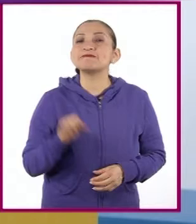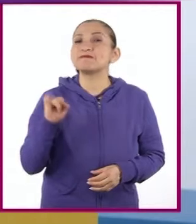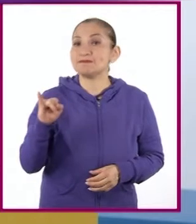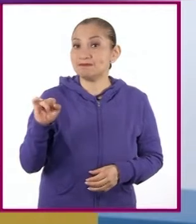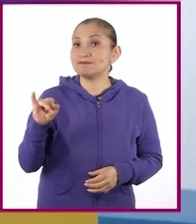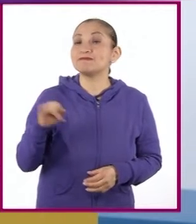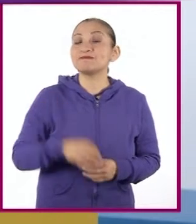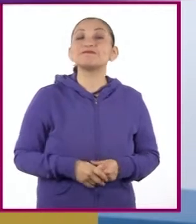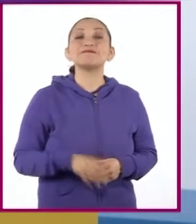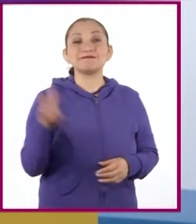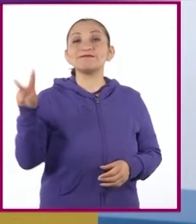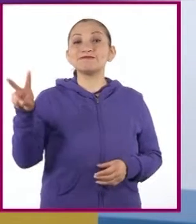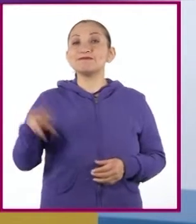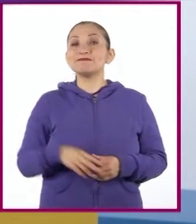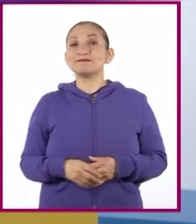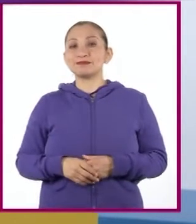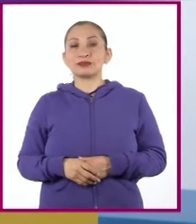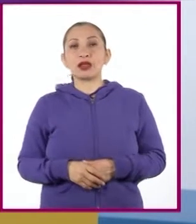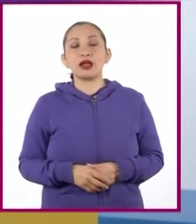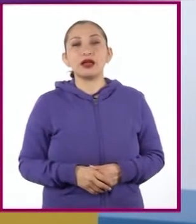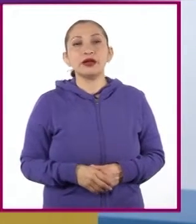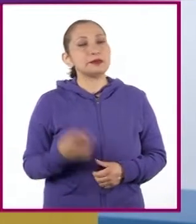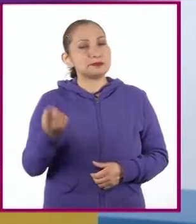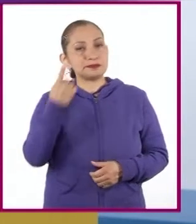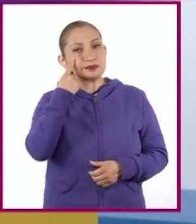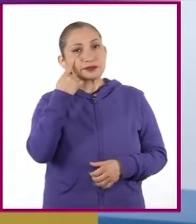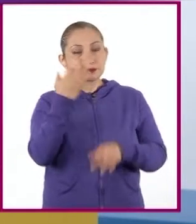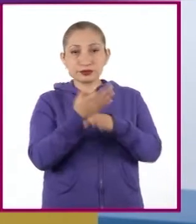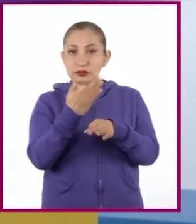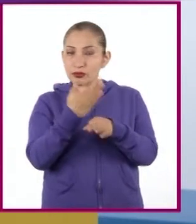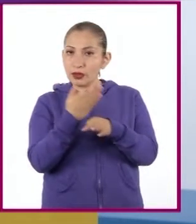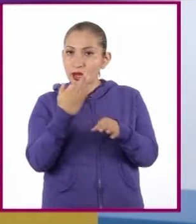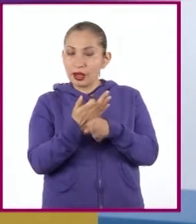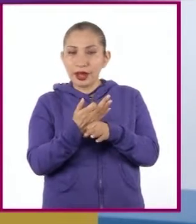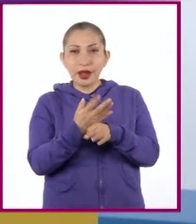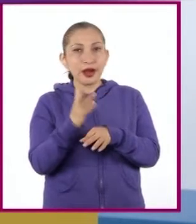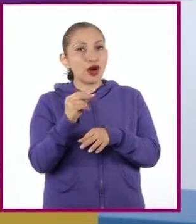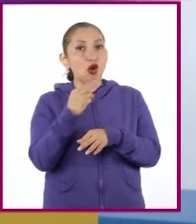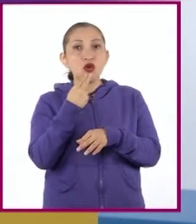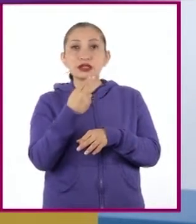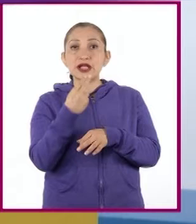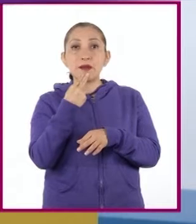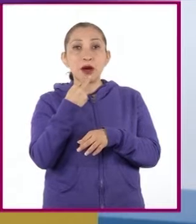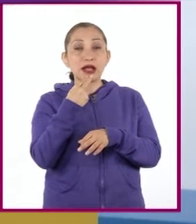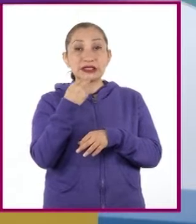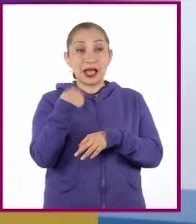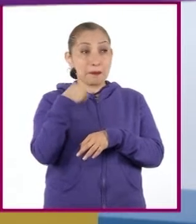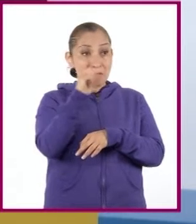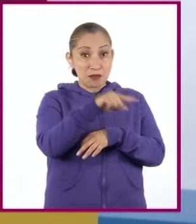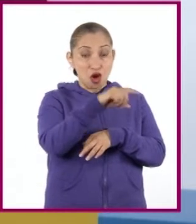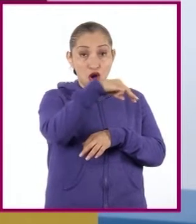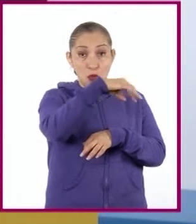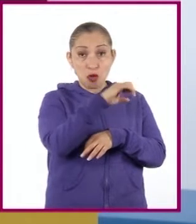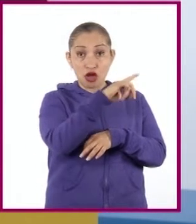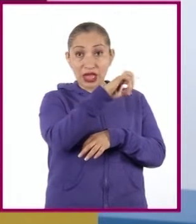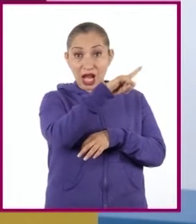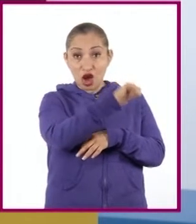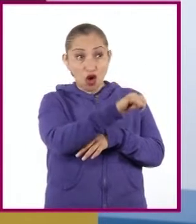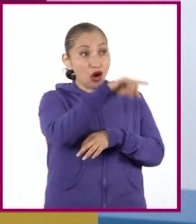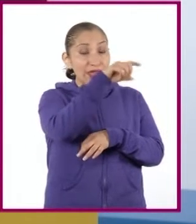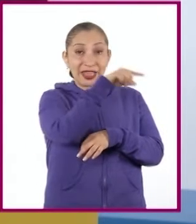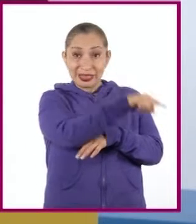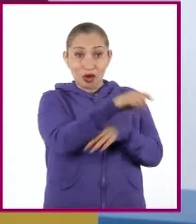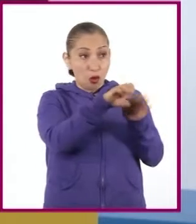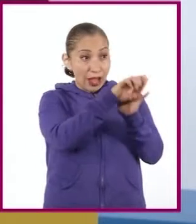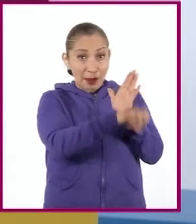Sí, así es. De hecho, actualmente no usamos el modelo de los griegos. No definimos el átomo como